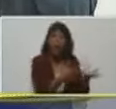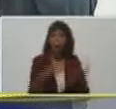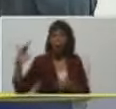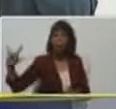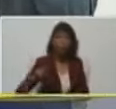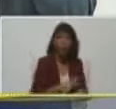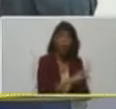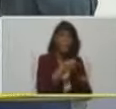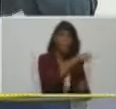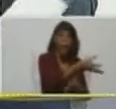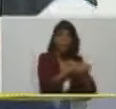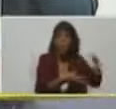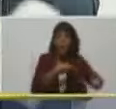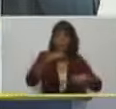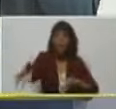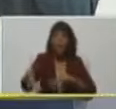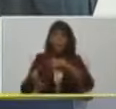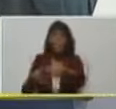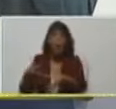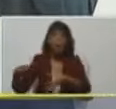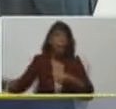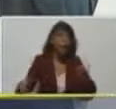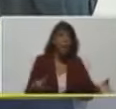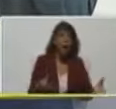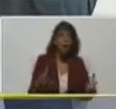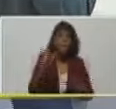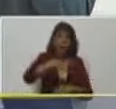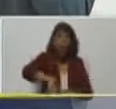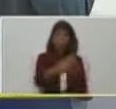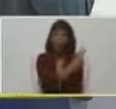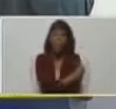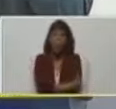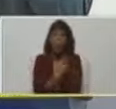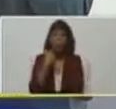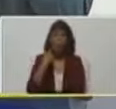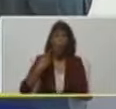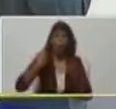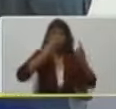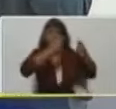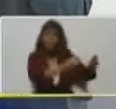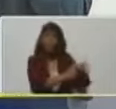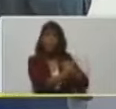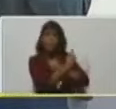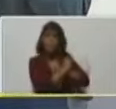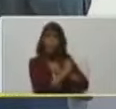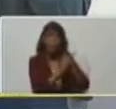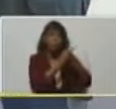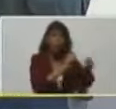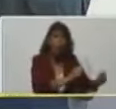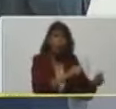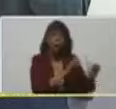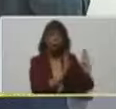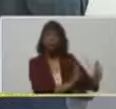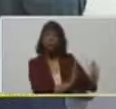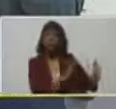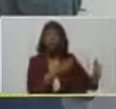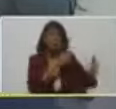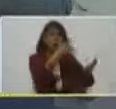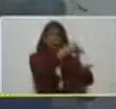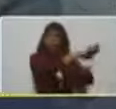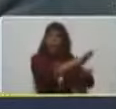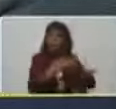directo, póngale, pim, pum, pa, y vencemos las sanciones, el bloqueo, los dejamos